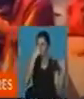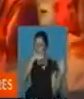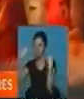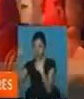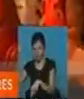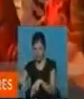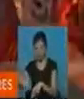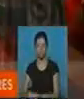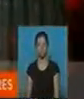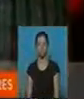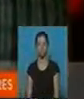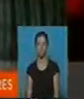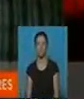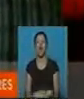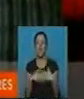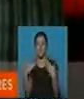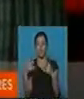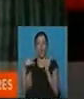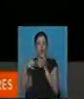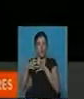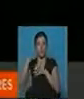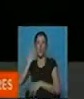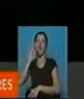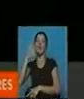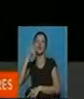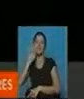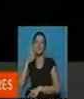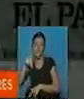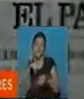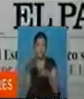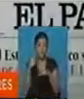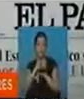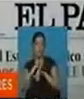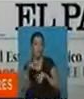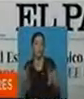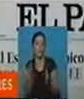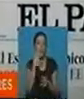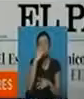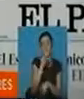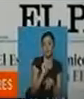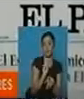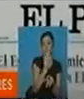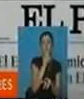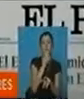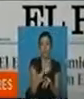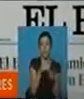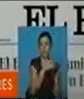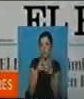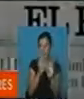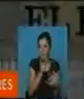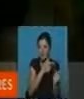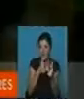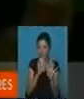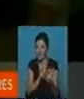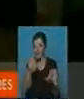Así, para el ISIS, un ataque de este tipo no tiene costos y es pura ganancia en términos de propaganda, lo que explica por